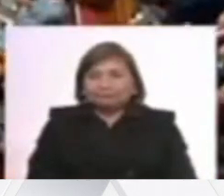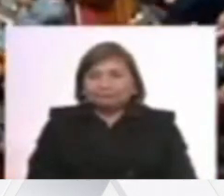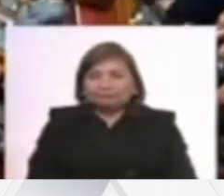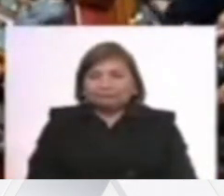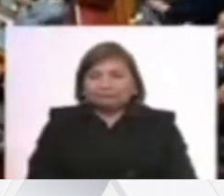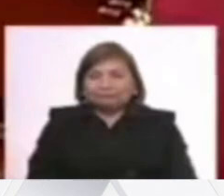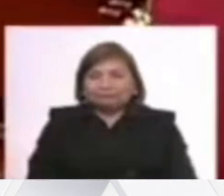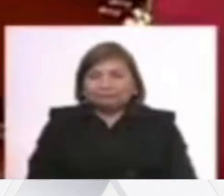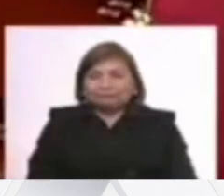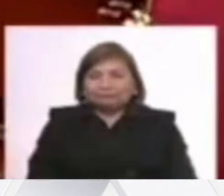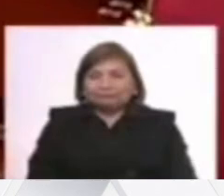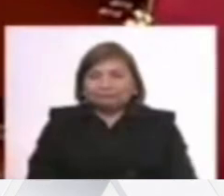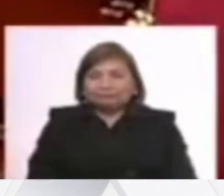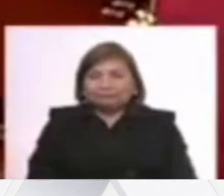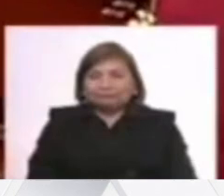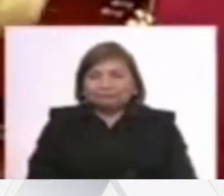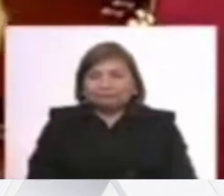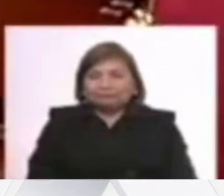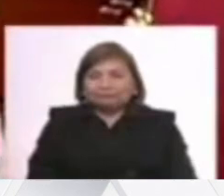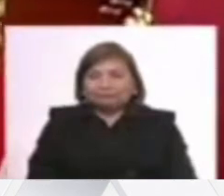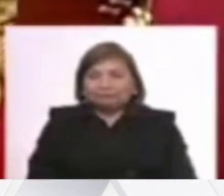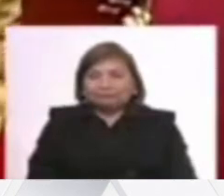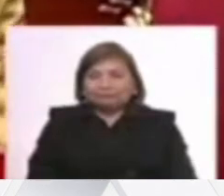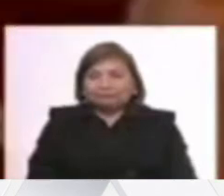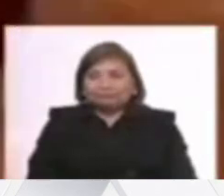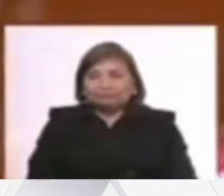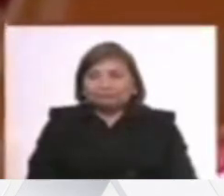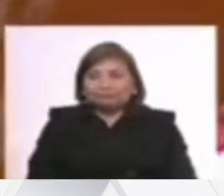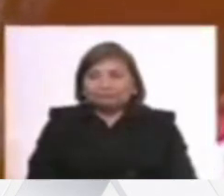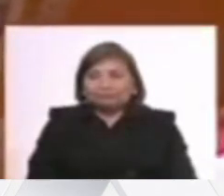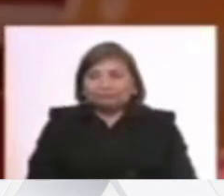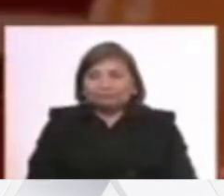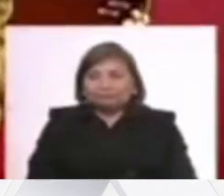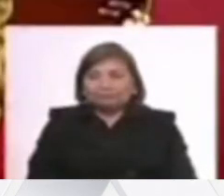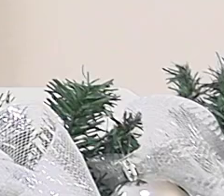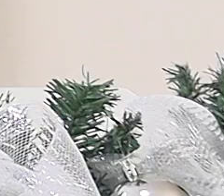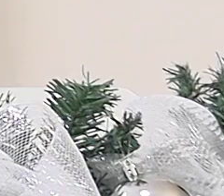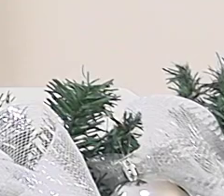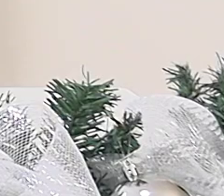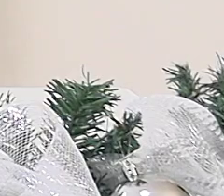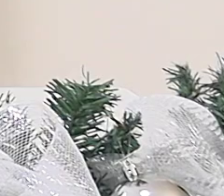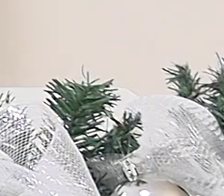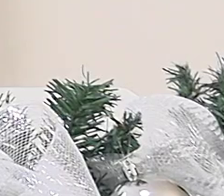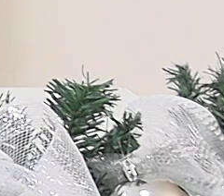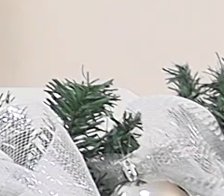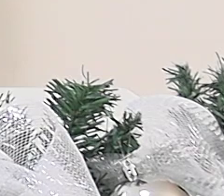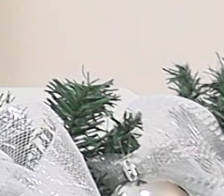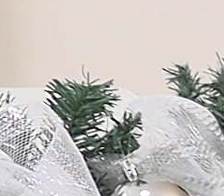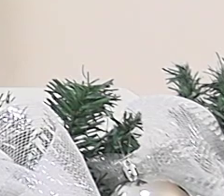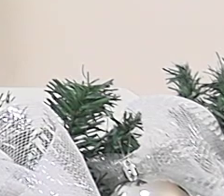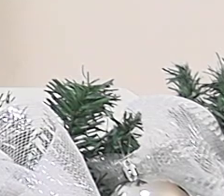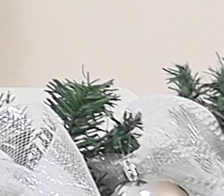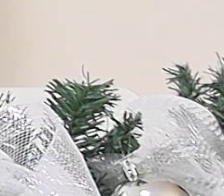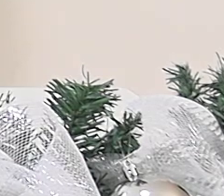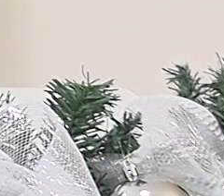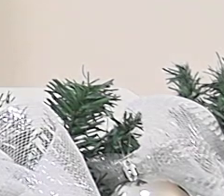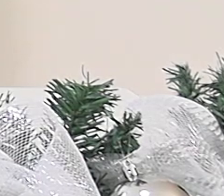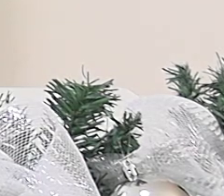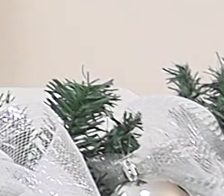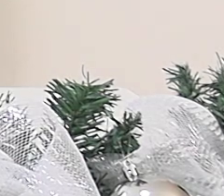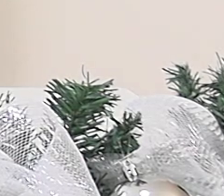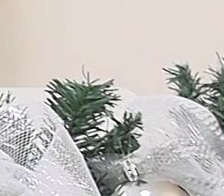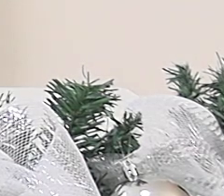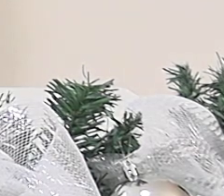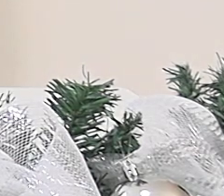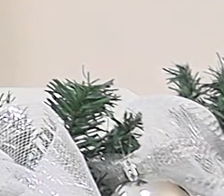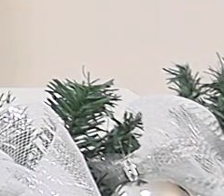tintas investigaciones a las personas señaladas por corrupción. La dictadura sandinista desplegó sus fuerzas